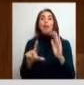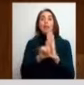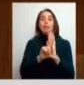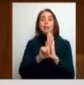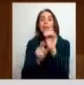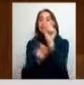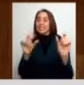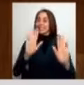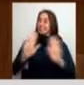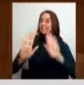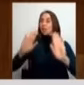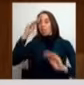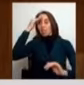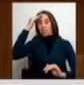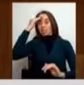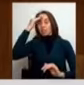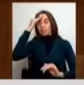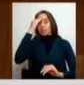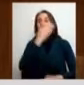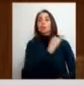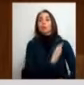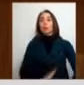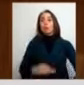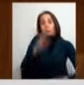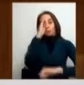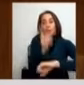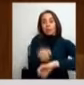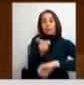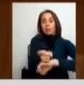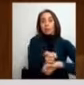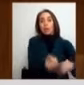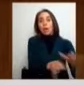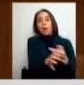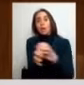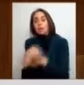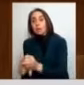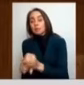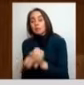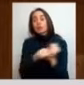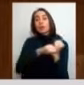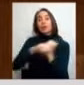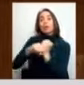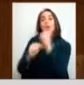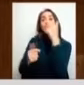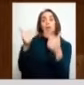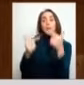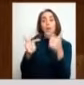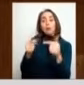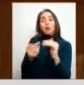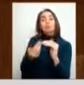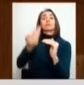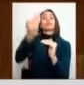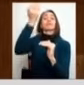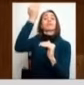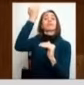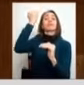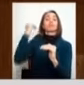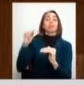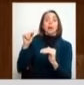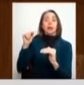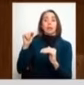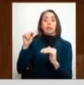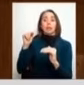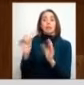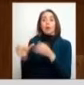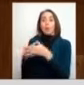frente a un régimen dictatorial en un momento de represión de anti política fue en ese tiempo en que asomó una pandilla